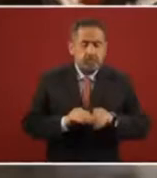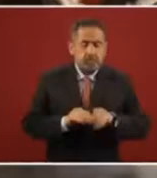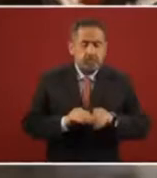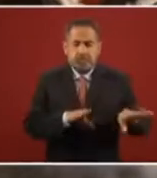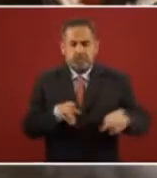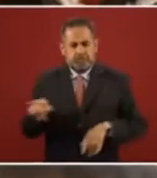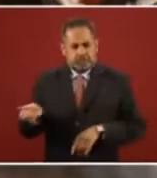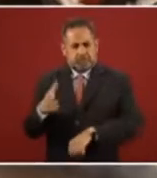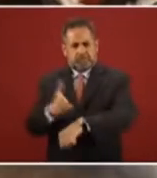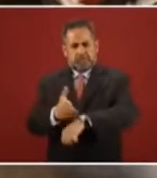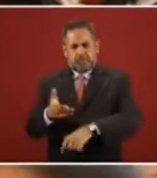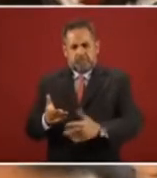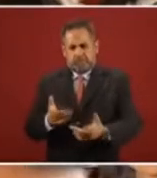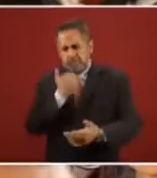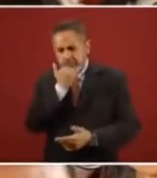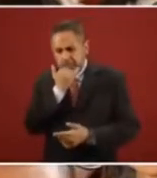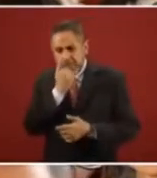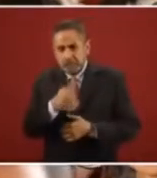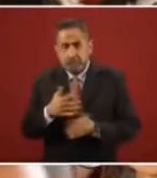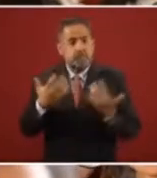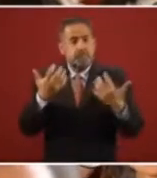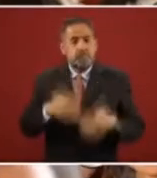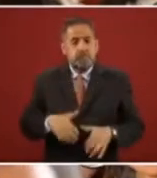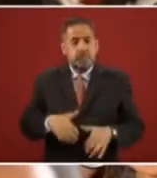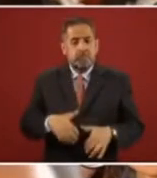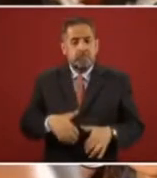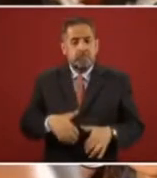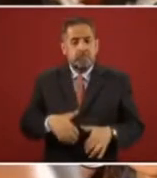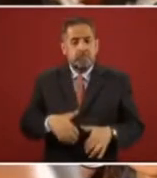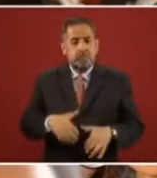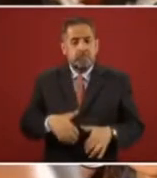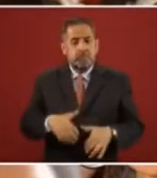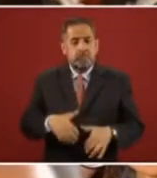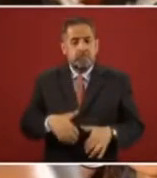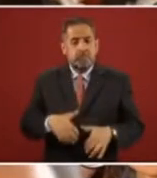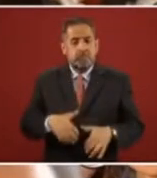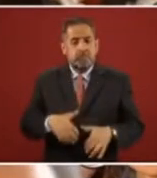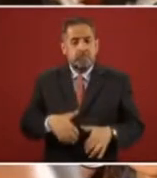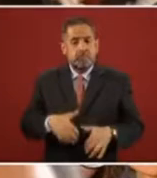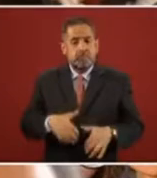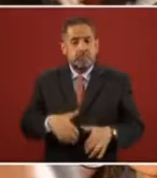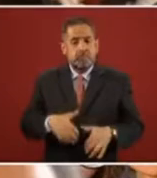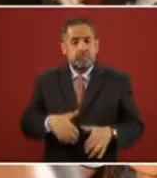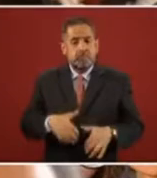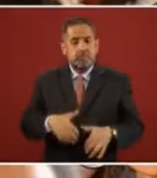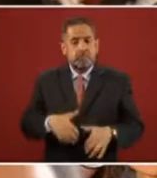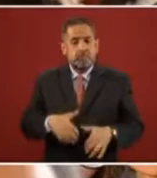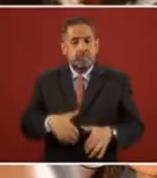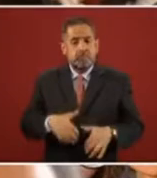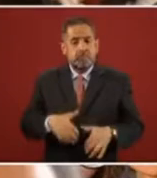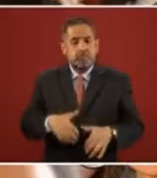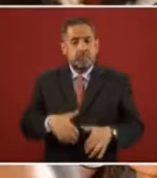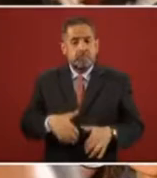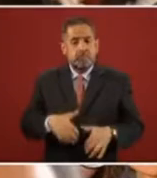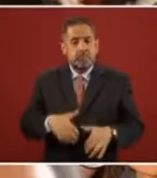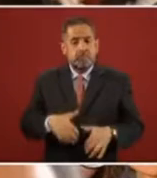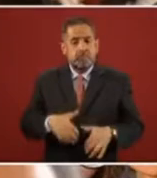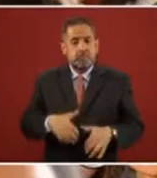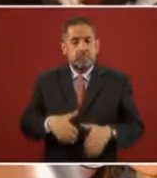y la empresa univision en este camping y una visión